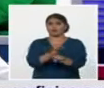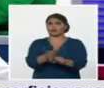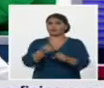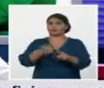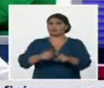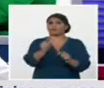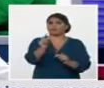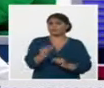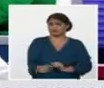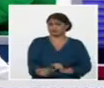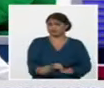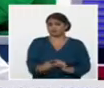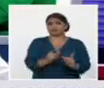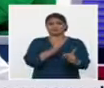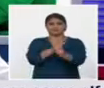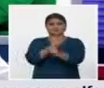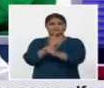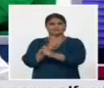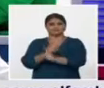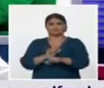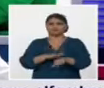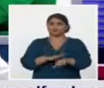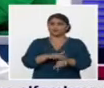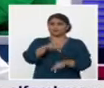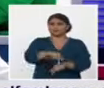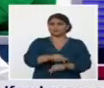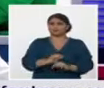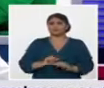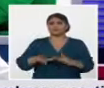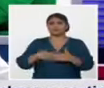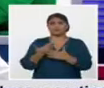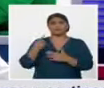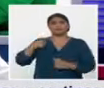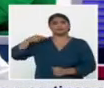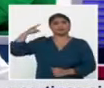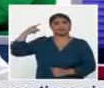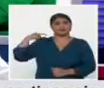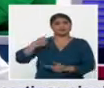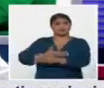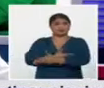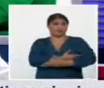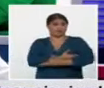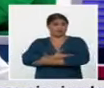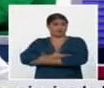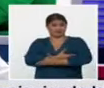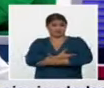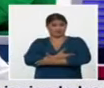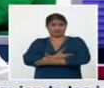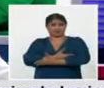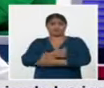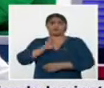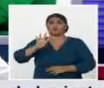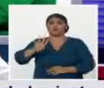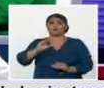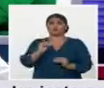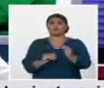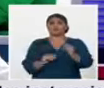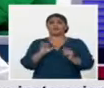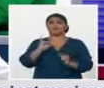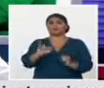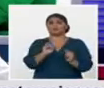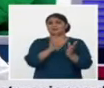por lactantes. Ayer, de los lactantes, 4 menores de 6 meses, y se